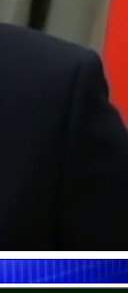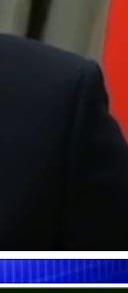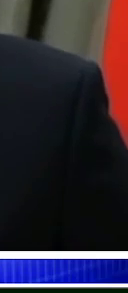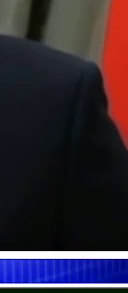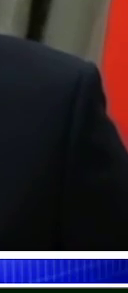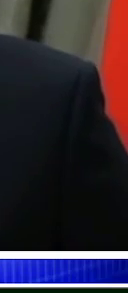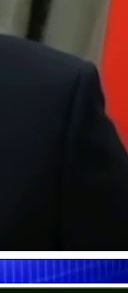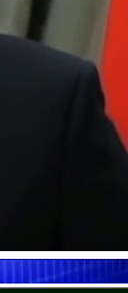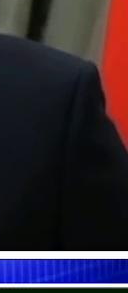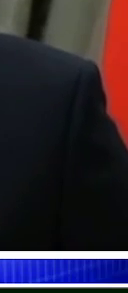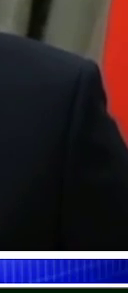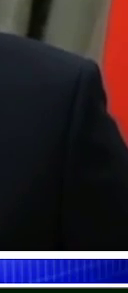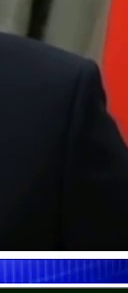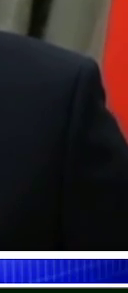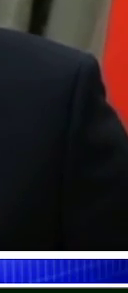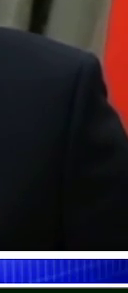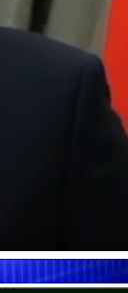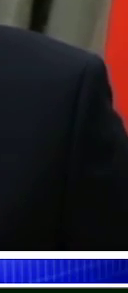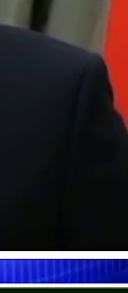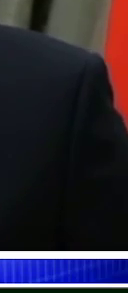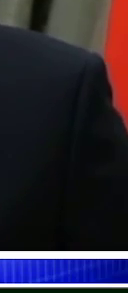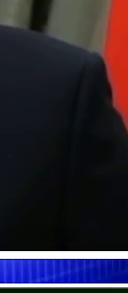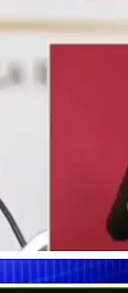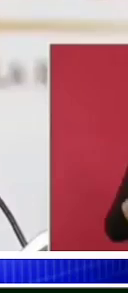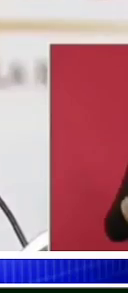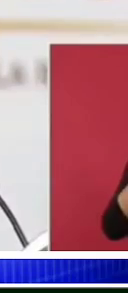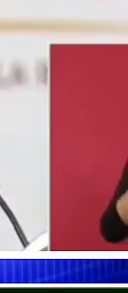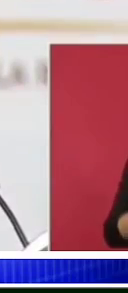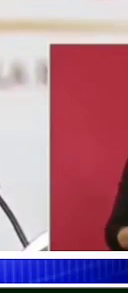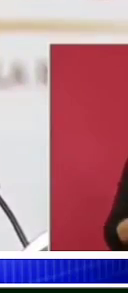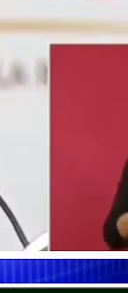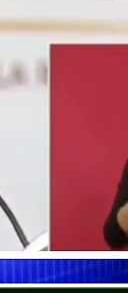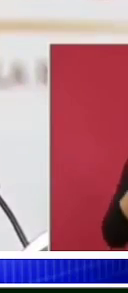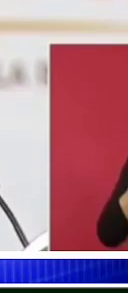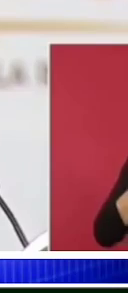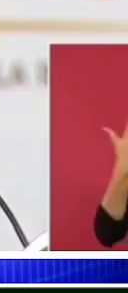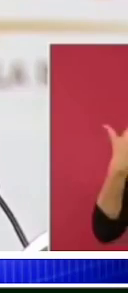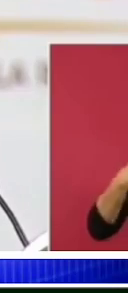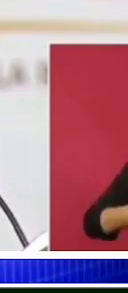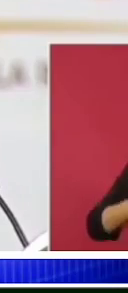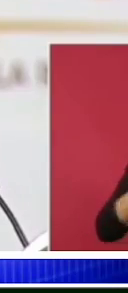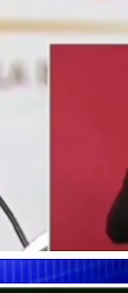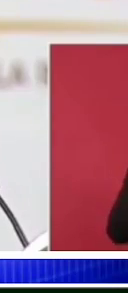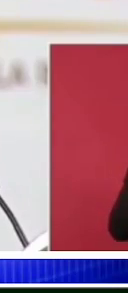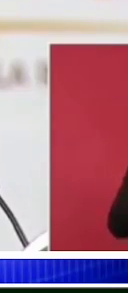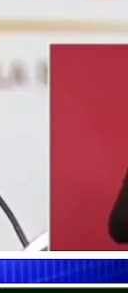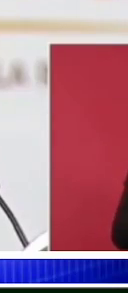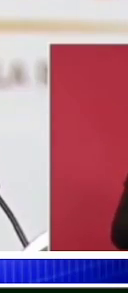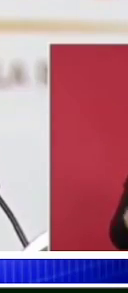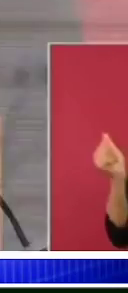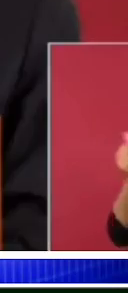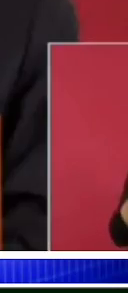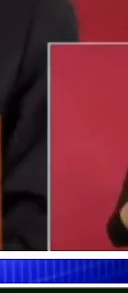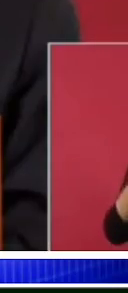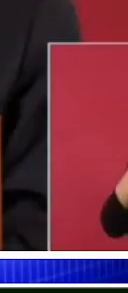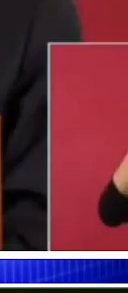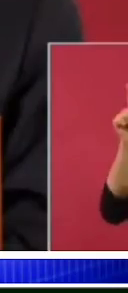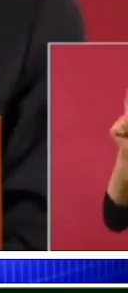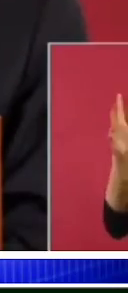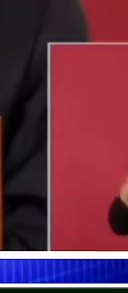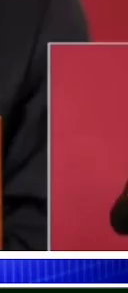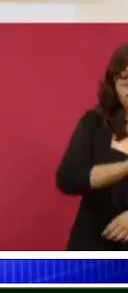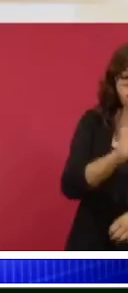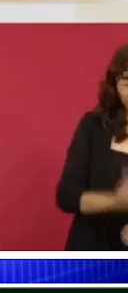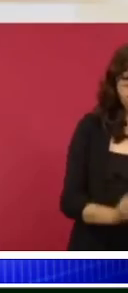hola qué tal amigos gracias por acompañar menor emisión más de chapucero today rusia tiene bien agarraditos a los eeuu ya